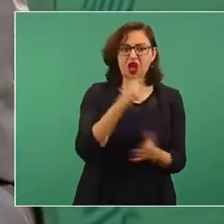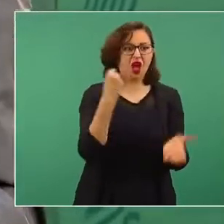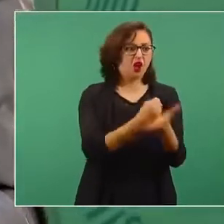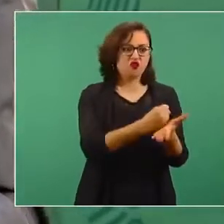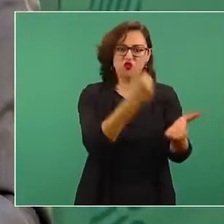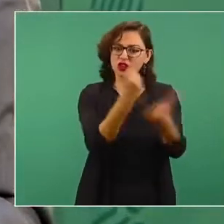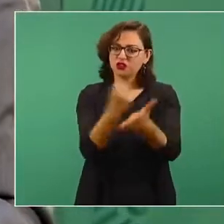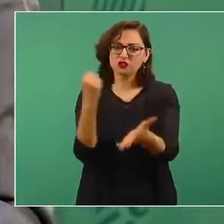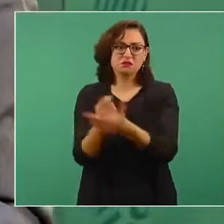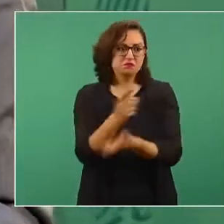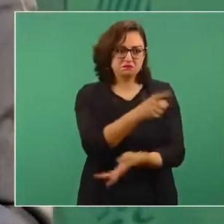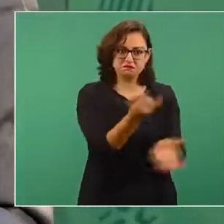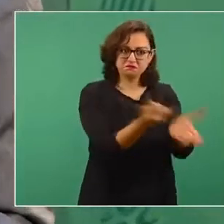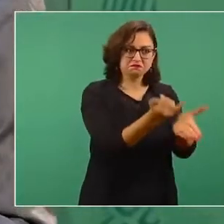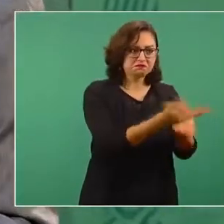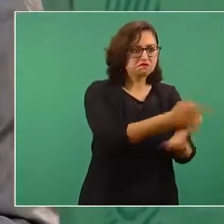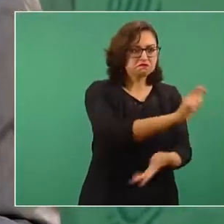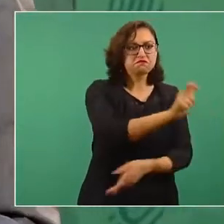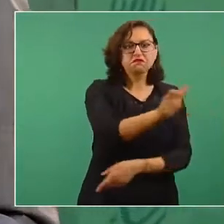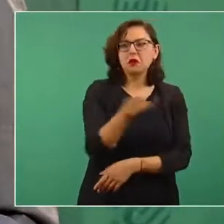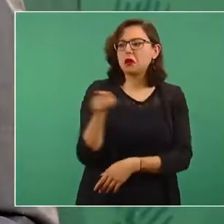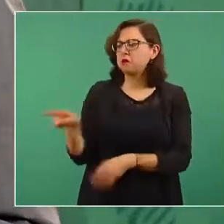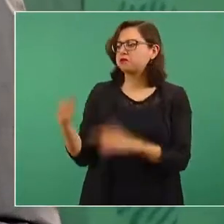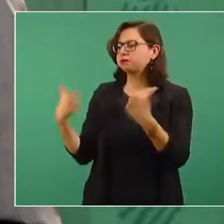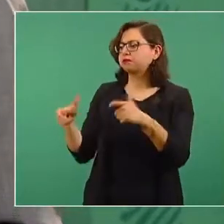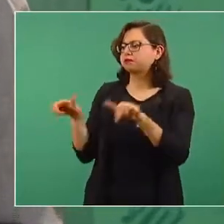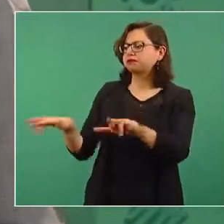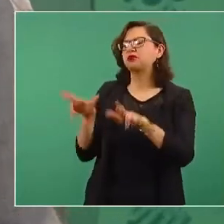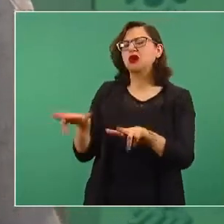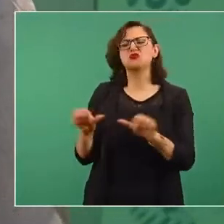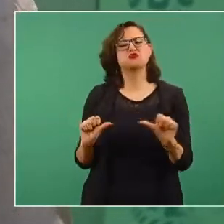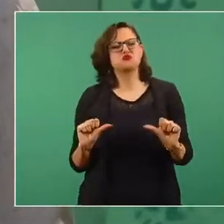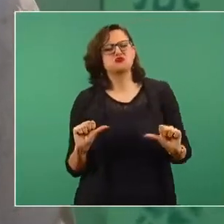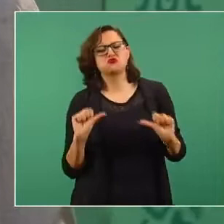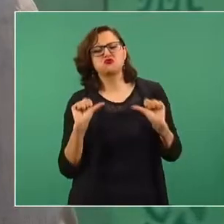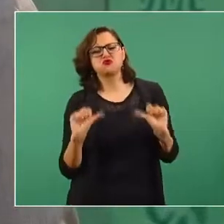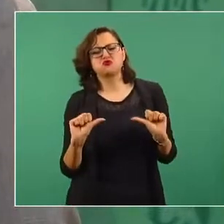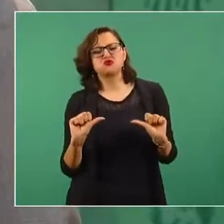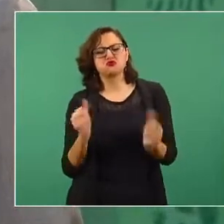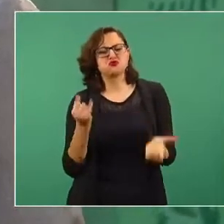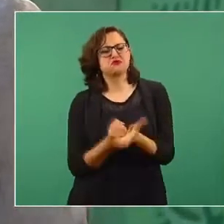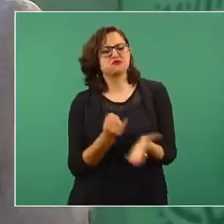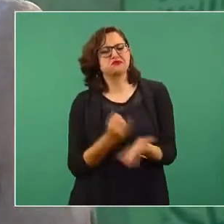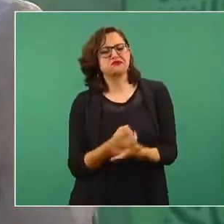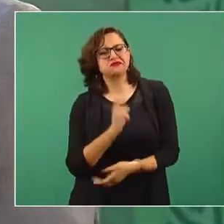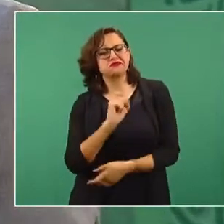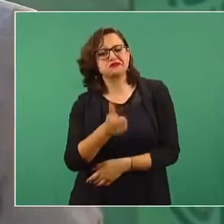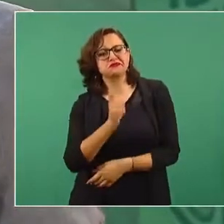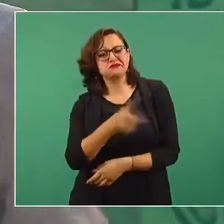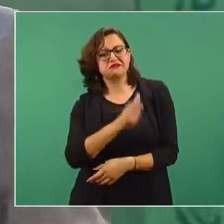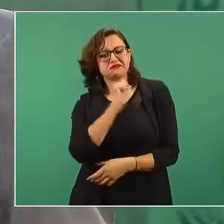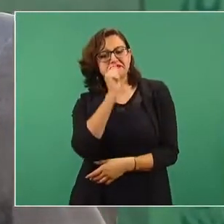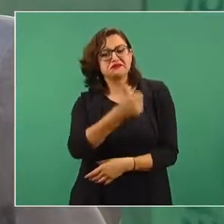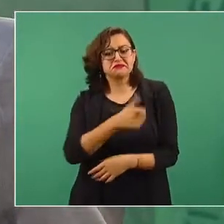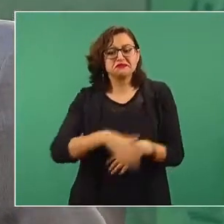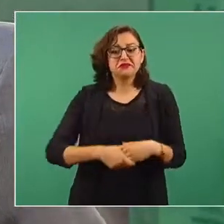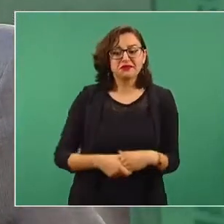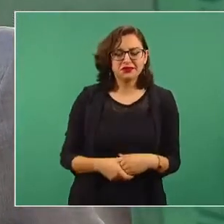Y los de arriba no pagan impuestos. O cuando pagaban